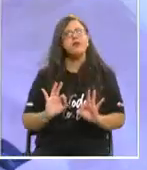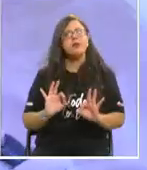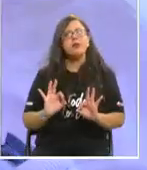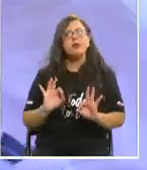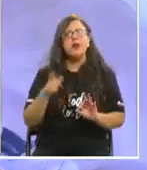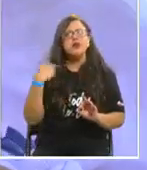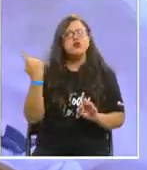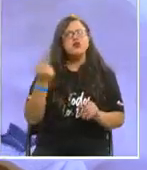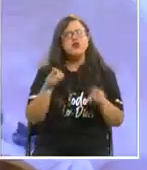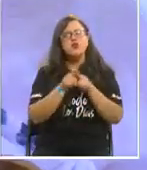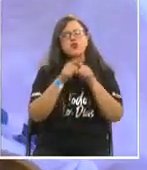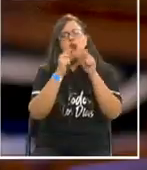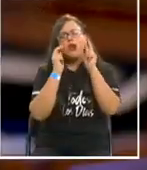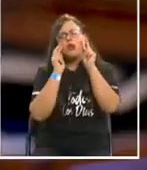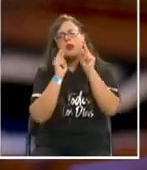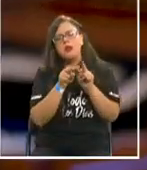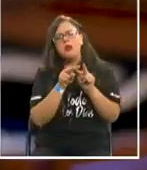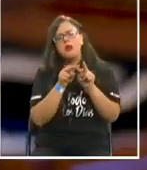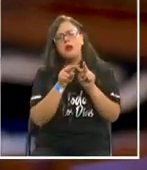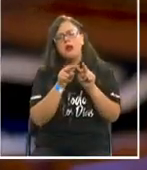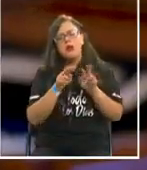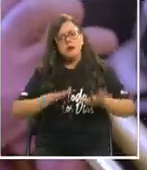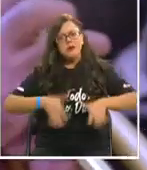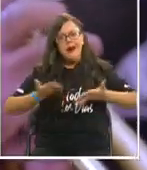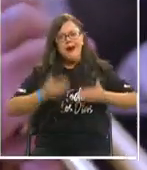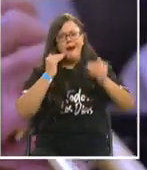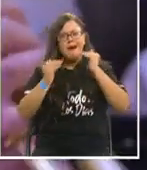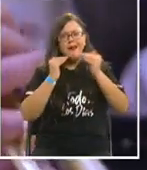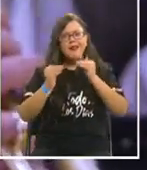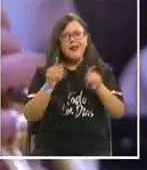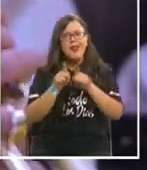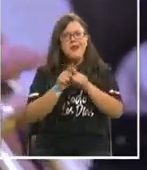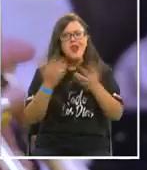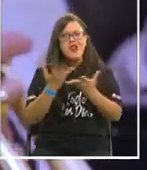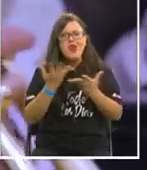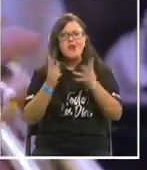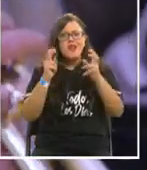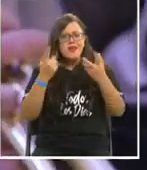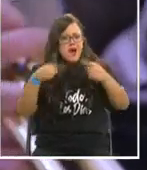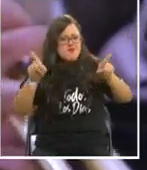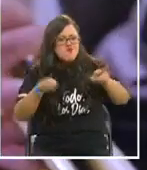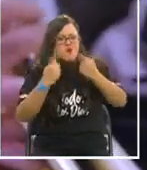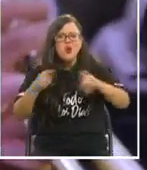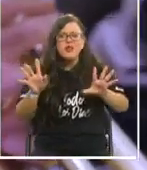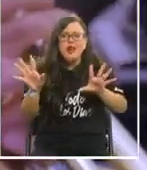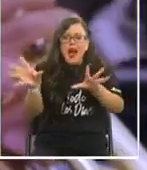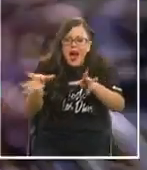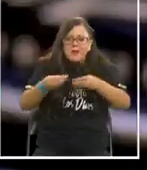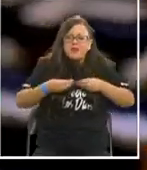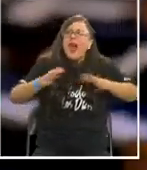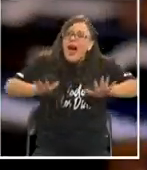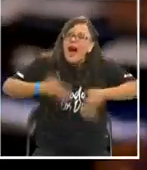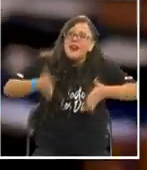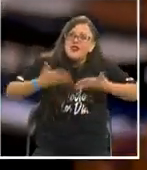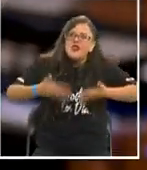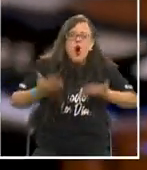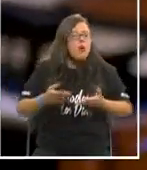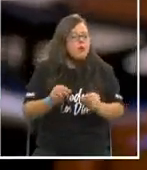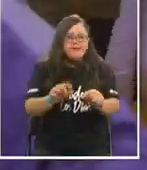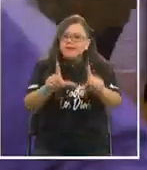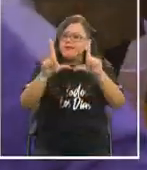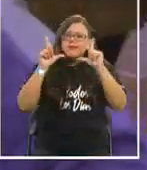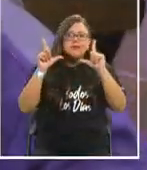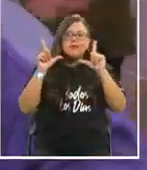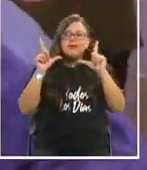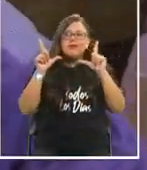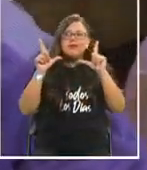la atención poderosamente la energía de esos niños, o sea, cómo toman la parte musical con un entusiasmo, pero sí,